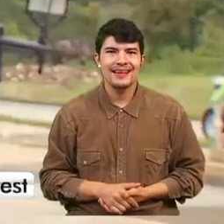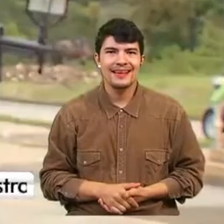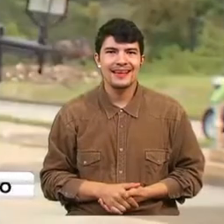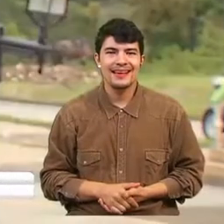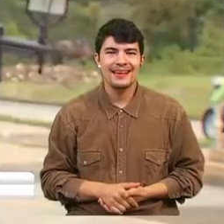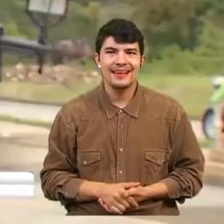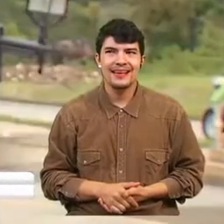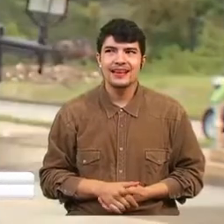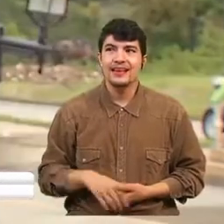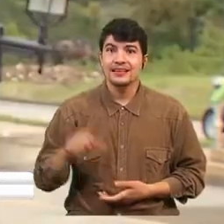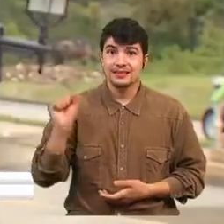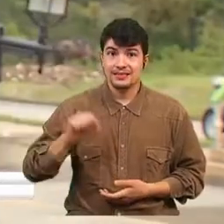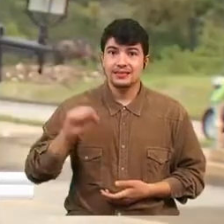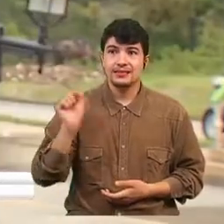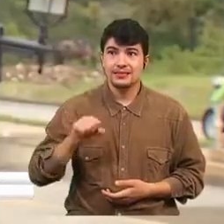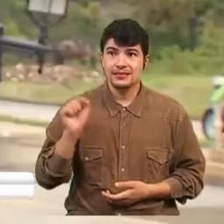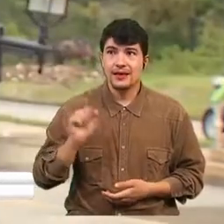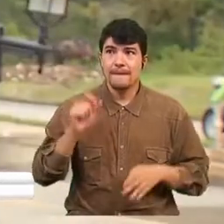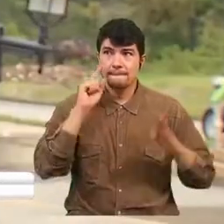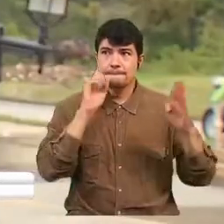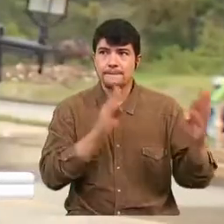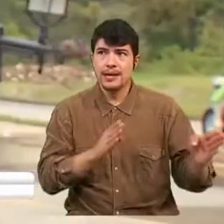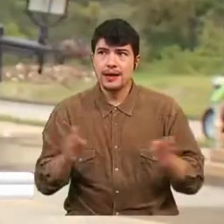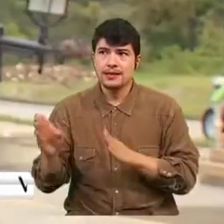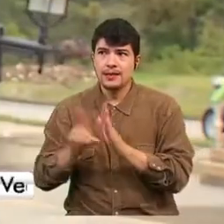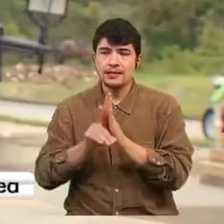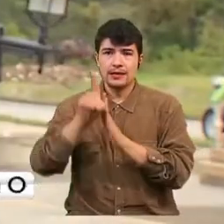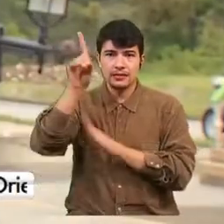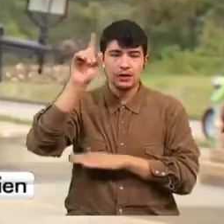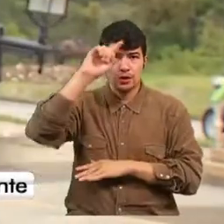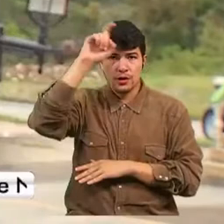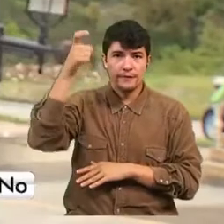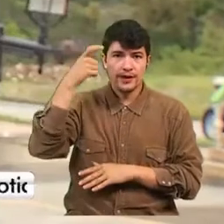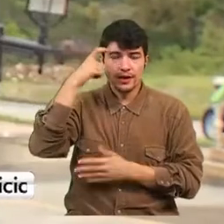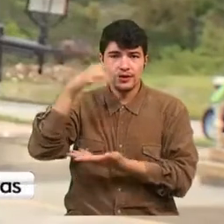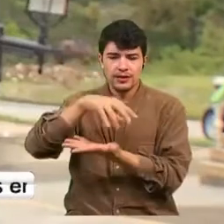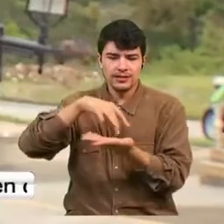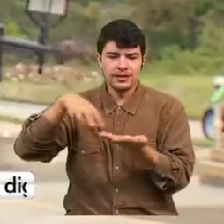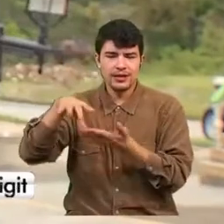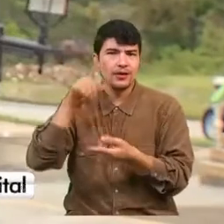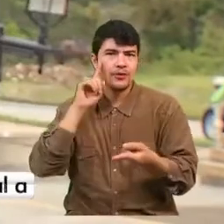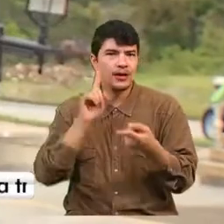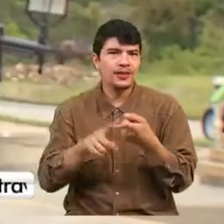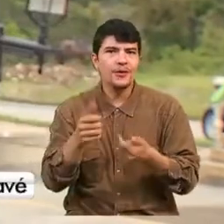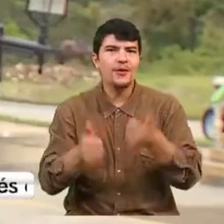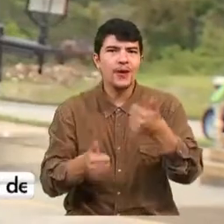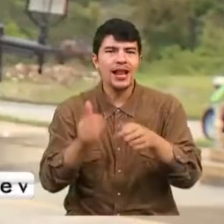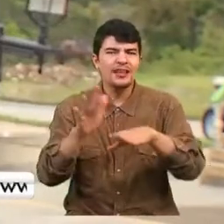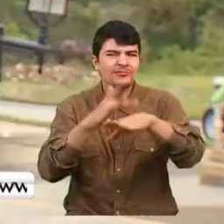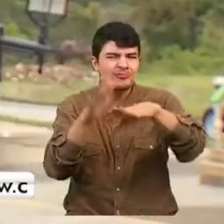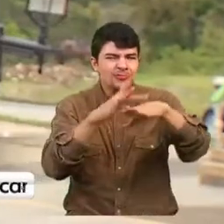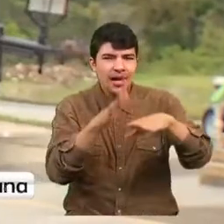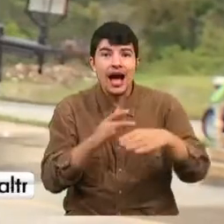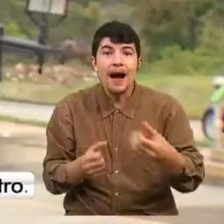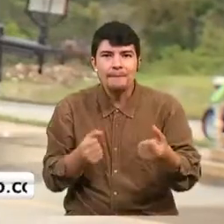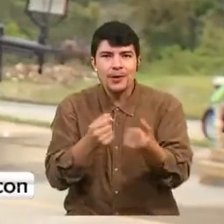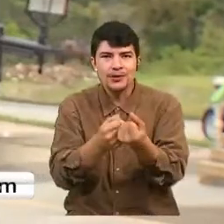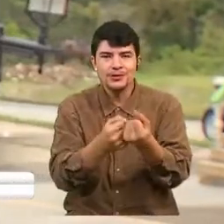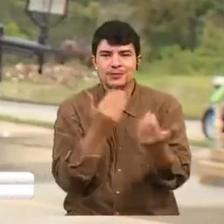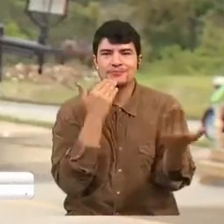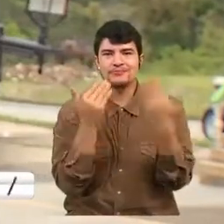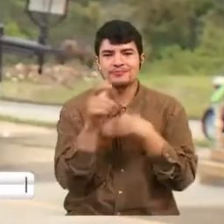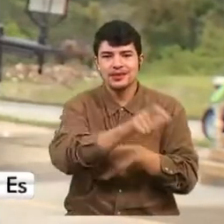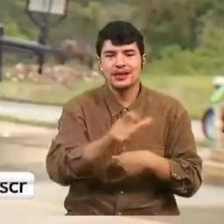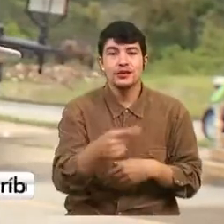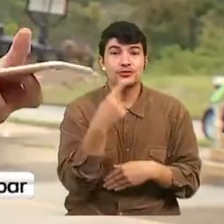Y en marcha entonces está el plan de desarrollo de la Gobernación de Santander que tiene eso como incentivo, ayudar a los agricultores solamente de